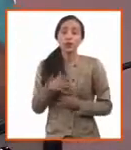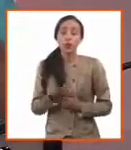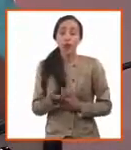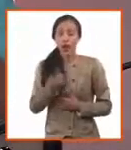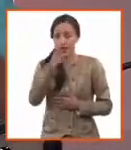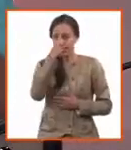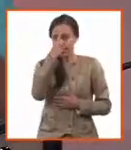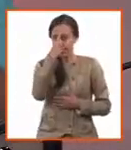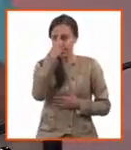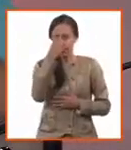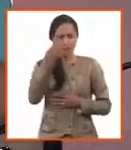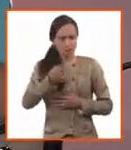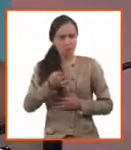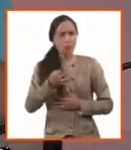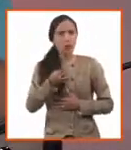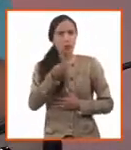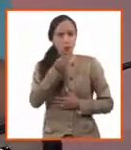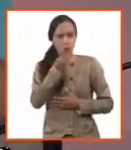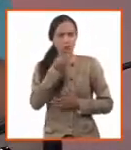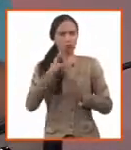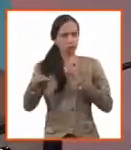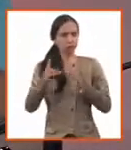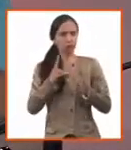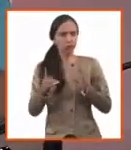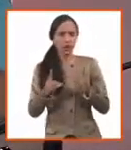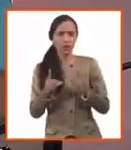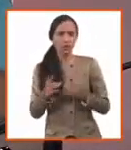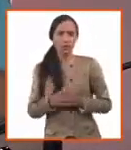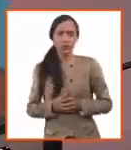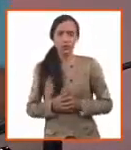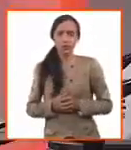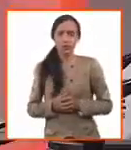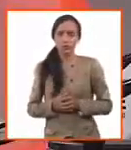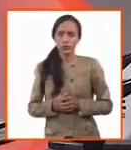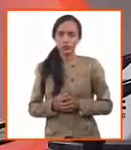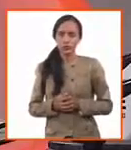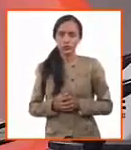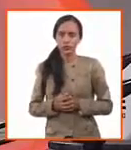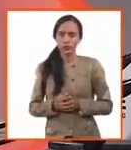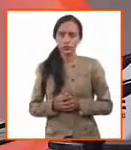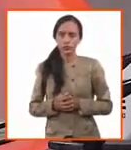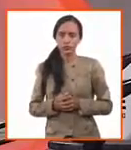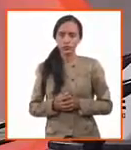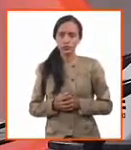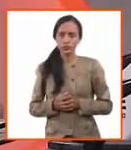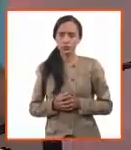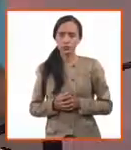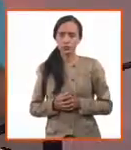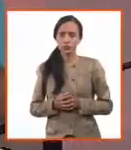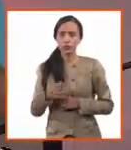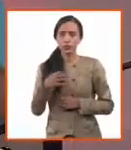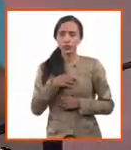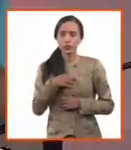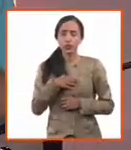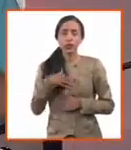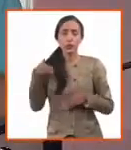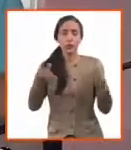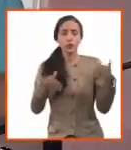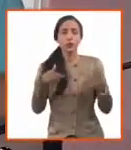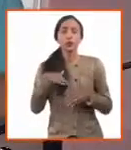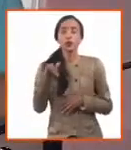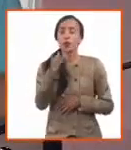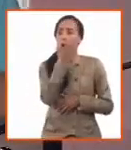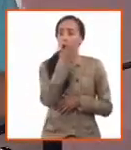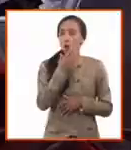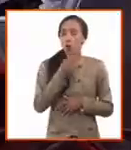Che al debate. O sea, Mucho que organizó allí en el Ministerio de Industria. y tenemos su Y con participación los jóvenes